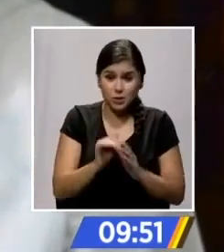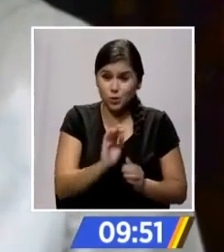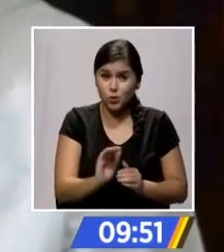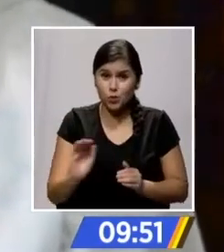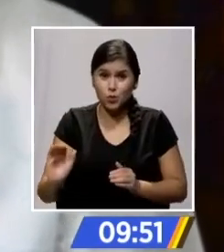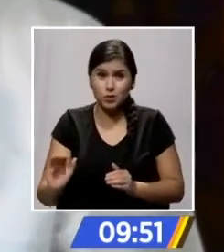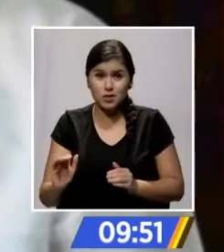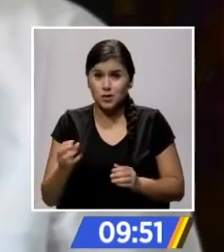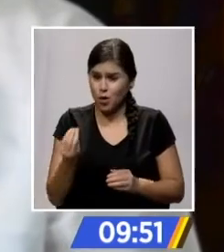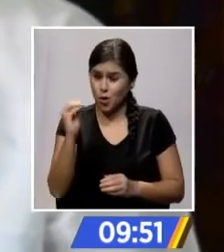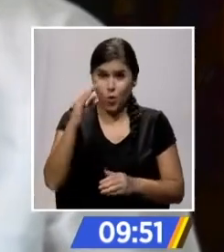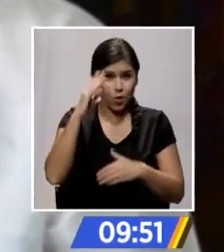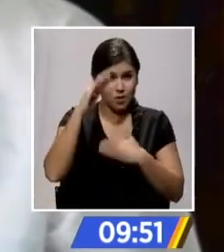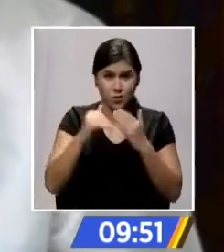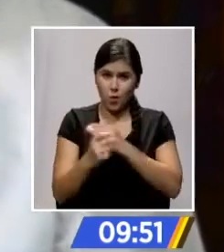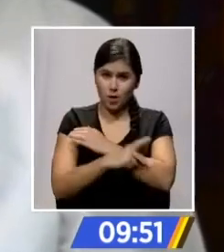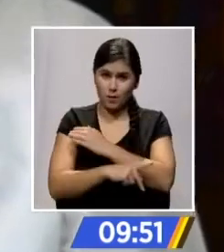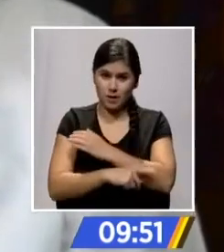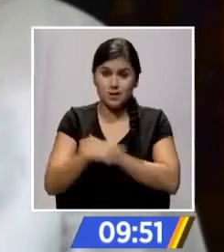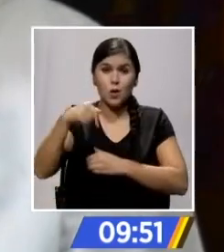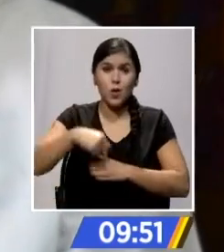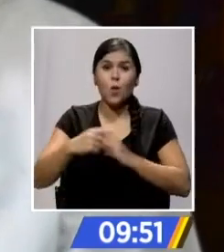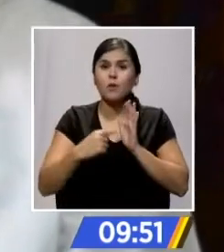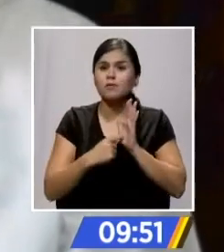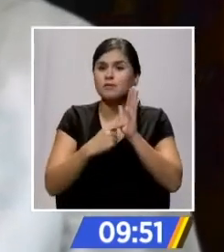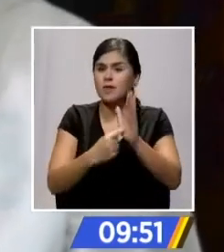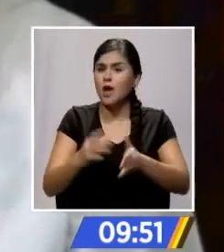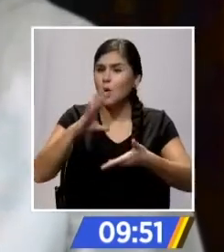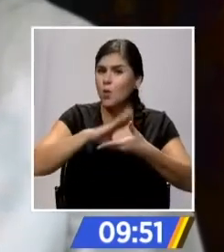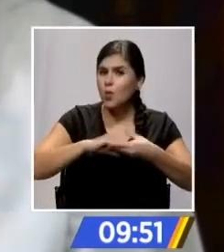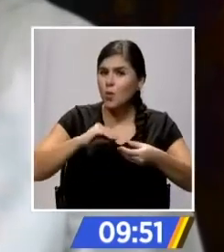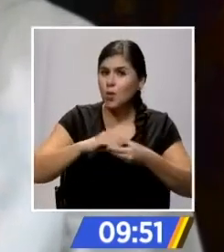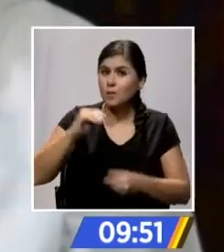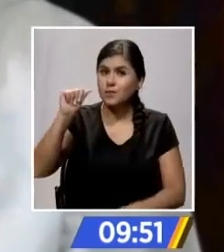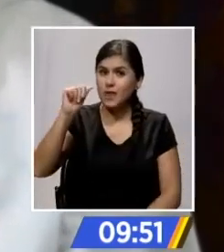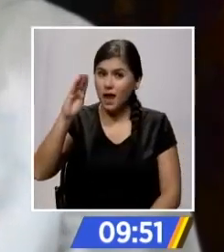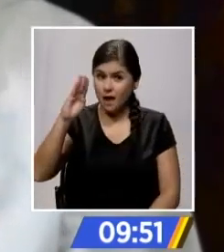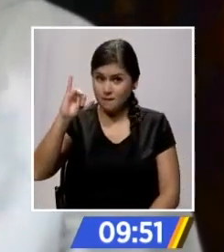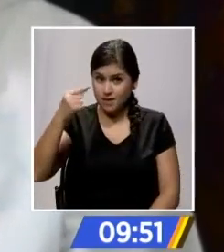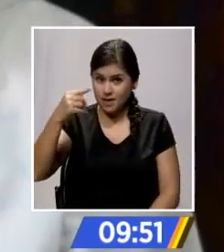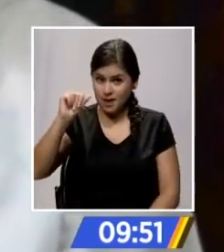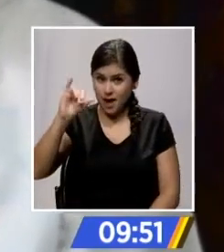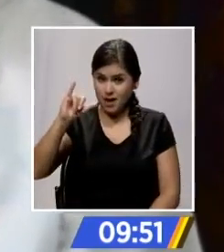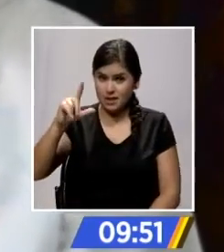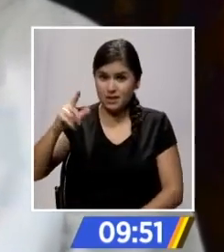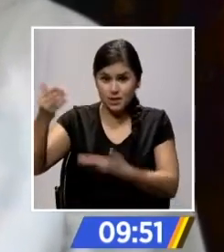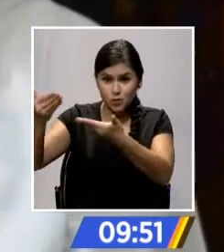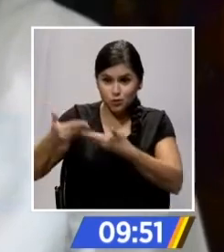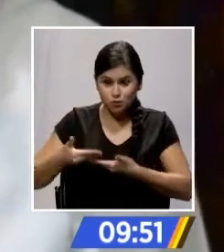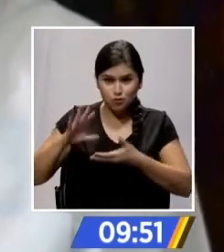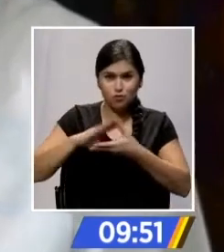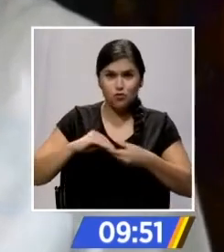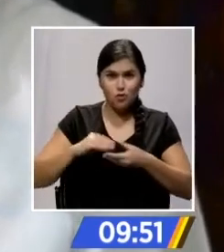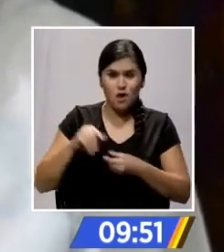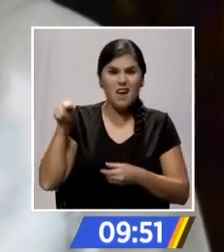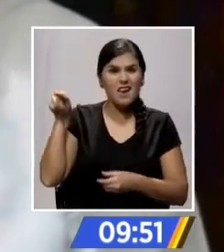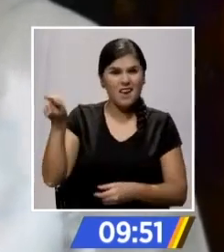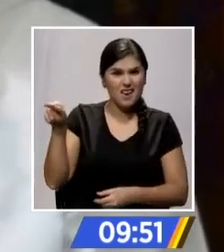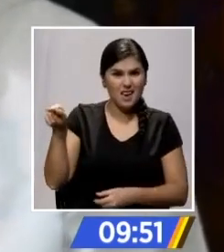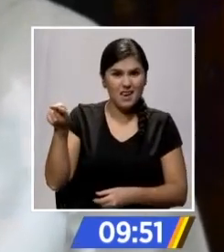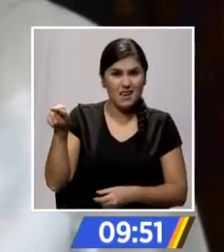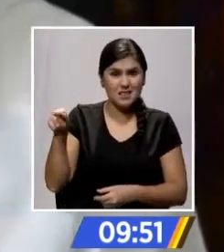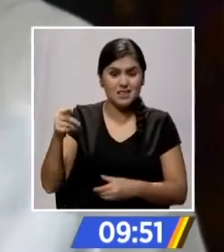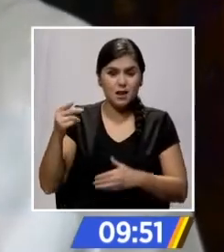país. Hoy vamos a presentarles un cuento que nos envió Abigail Retana González, quien es una niña que cursa el ciclo